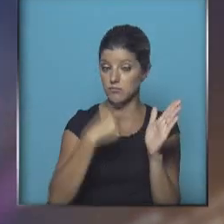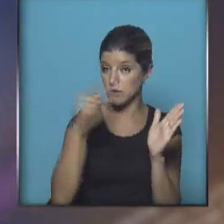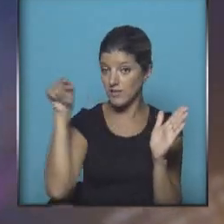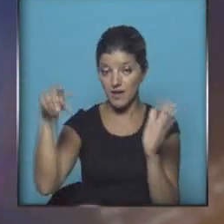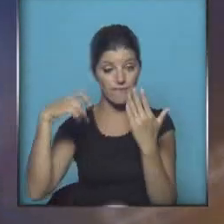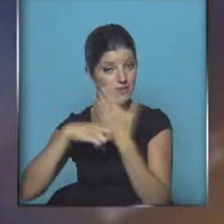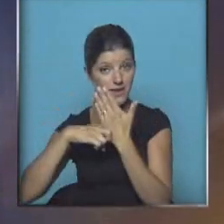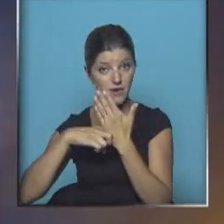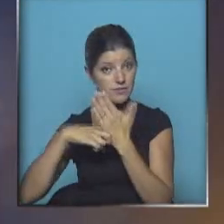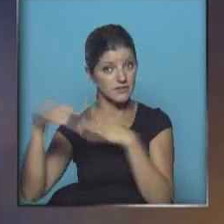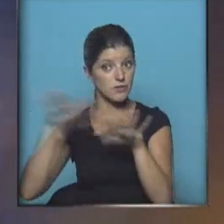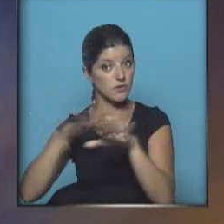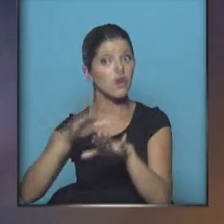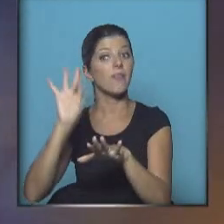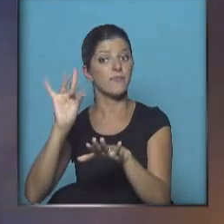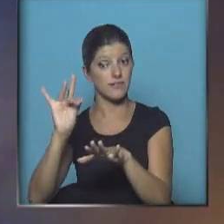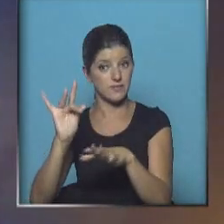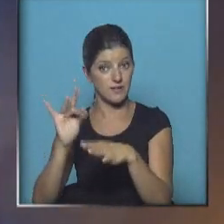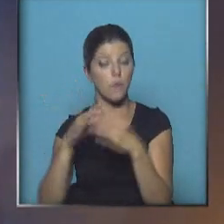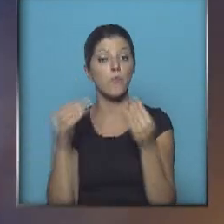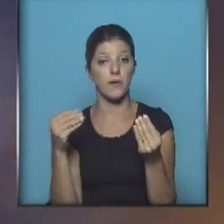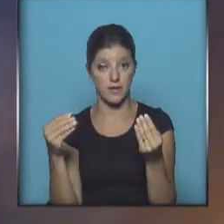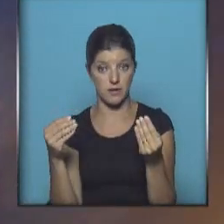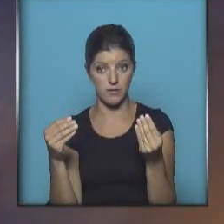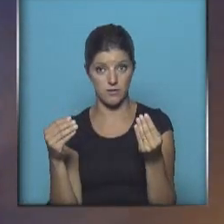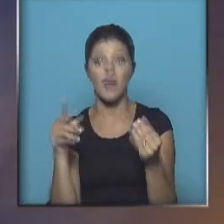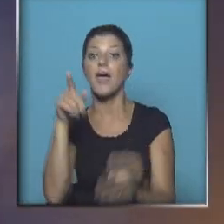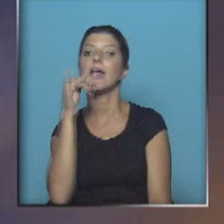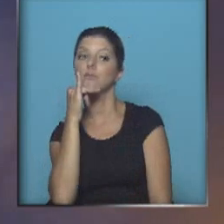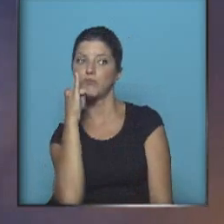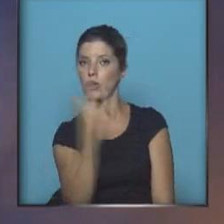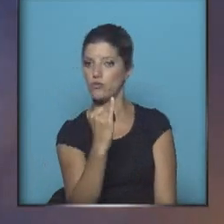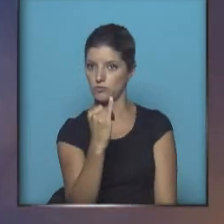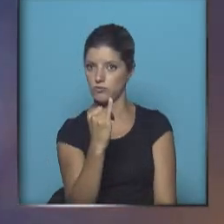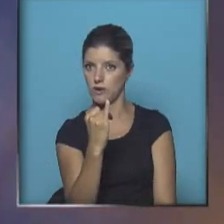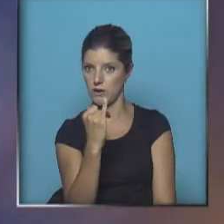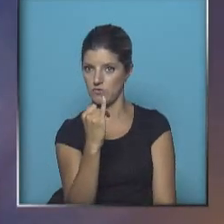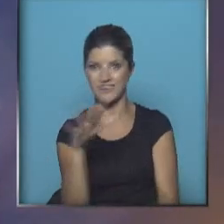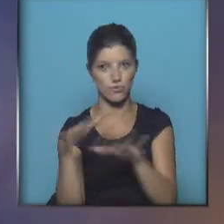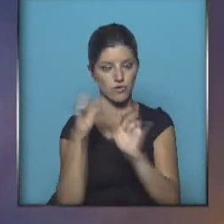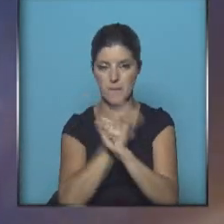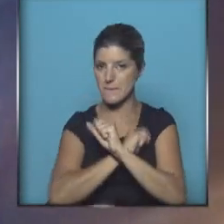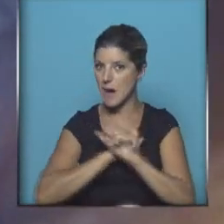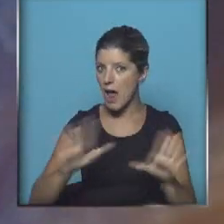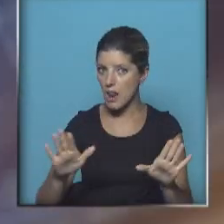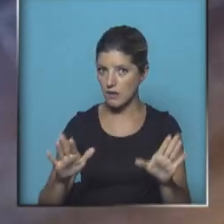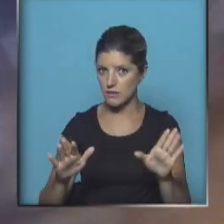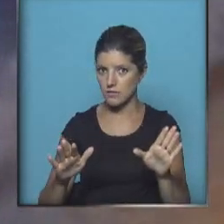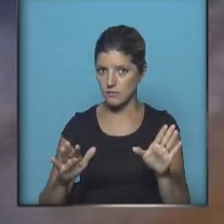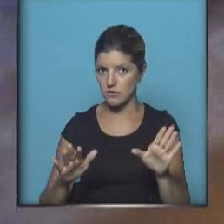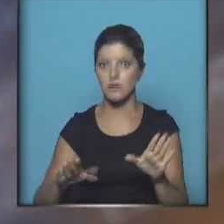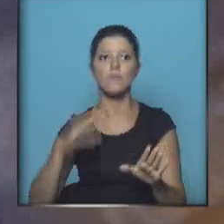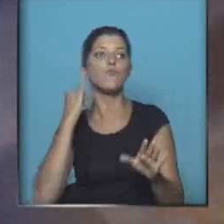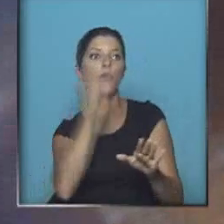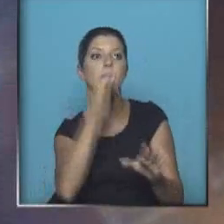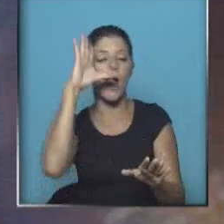fiscal estaba en una situación muy complicada porque había hecho una acusación de una gravedad extrema, sin avisarle al juez